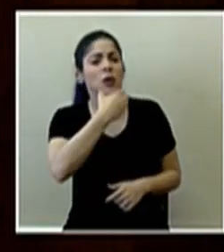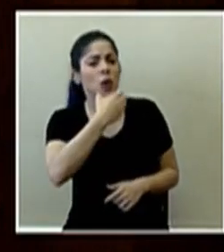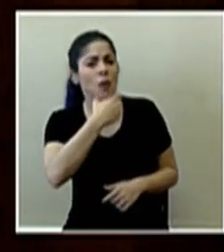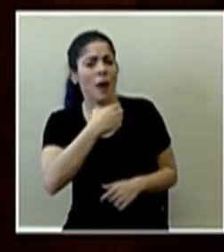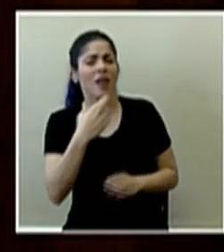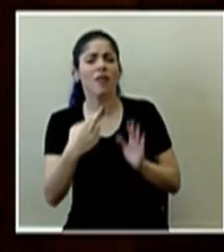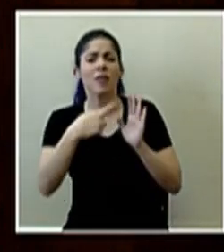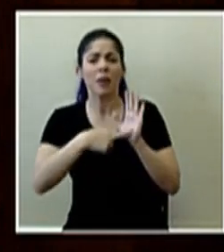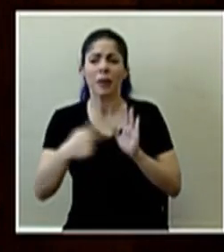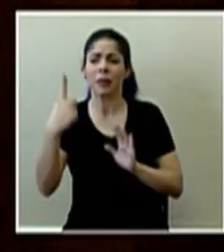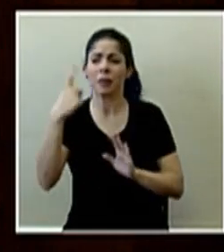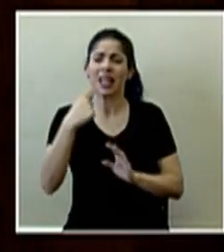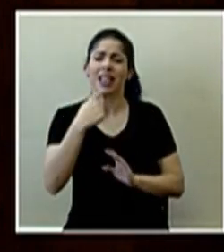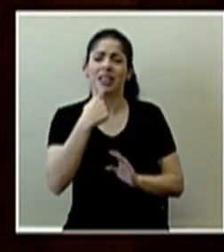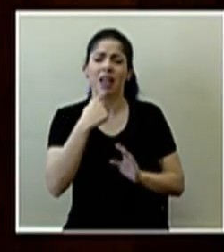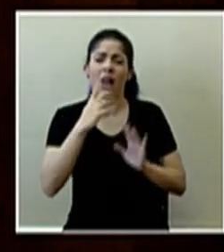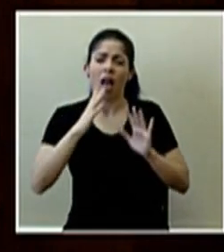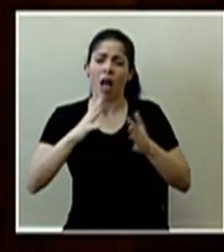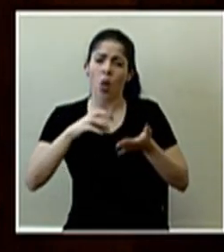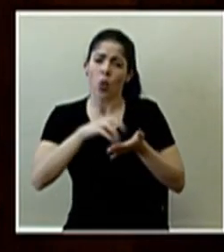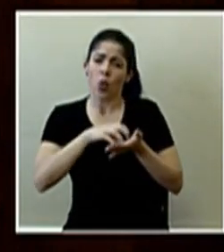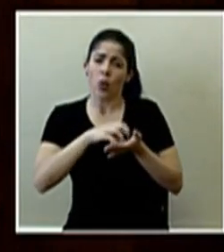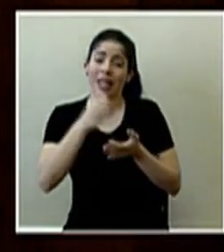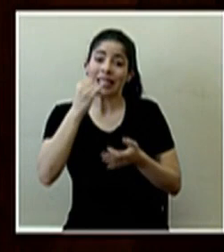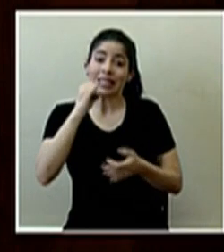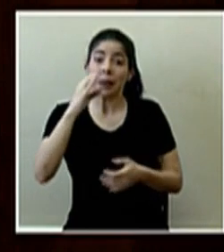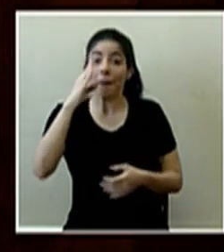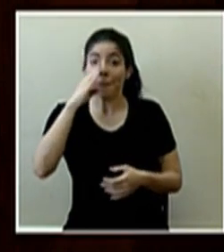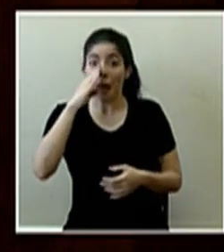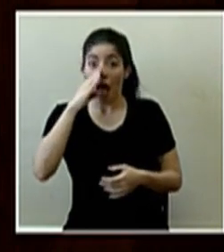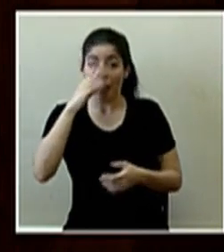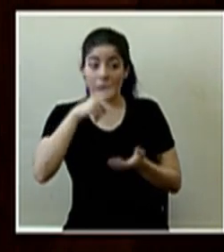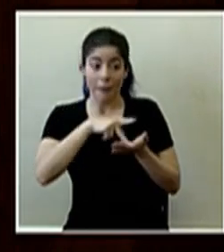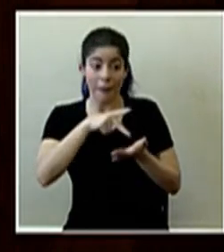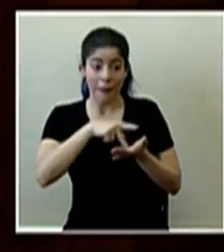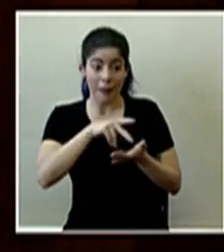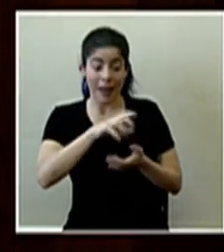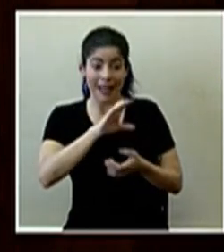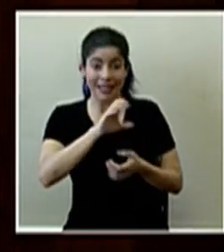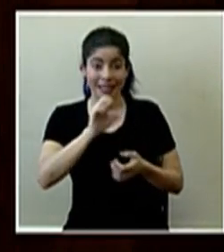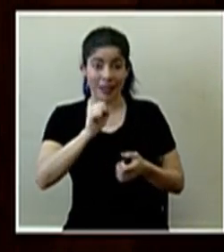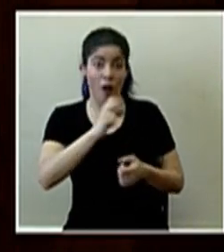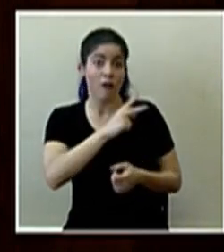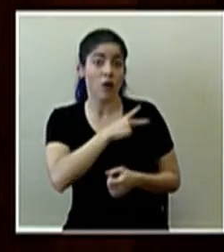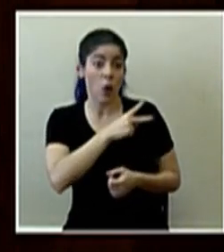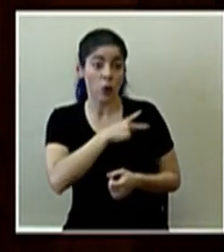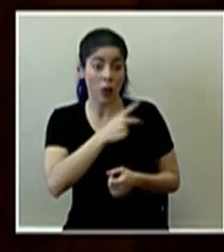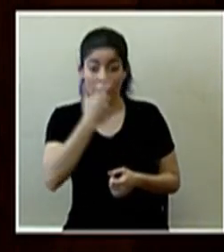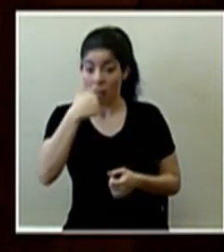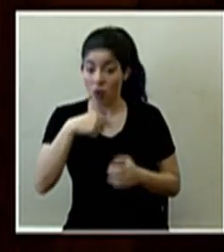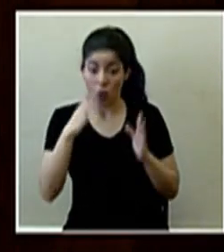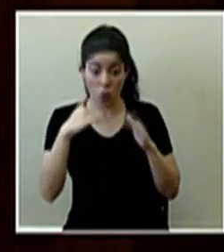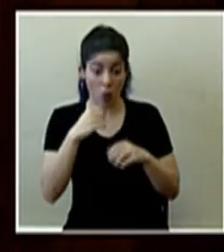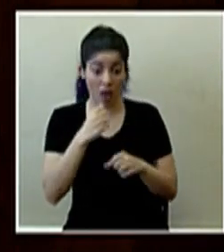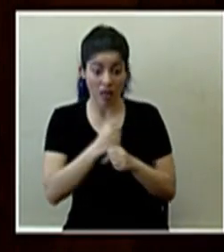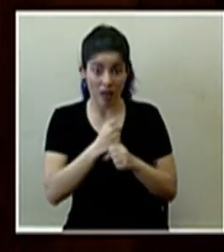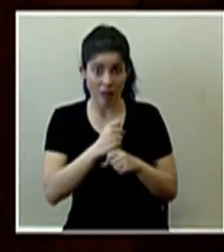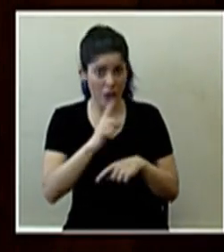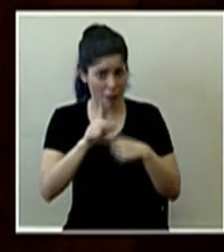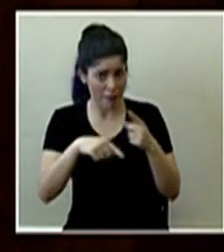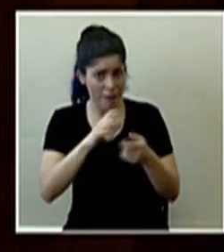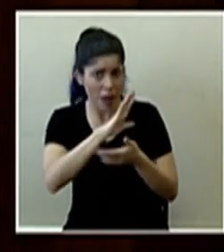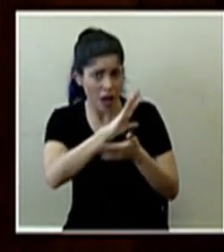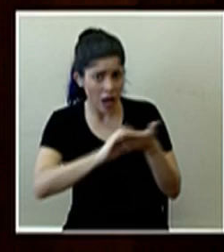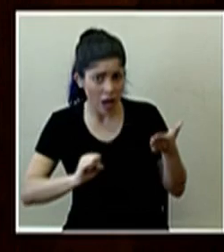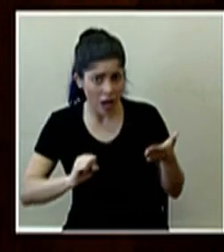nos reiteran que les quedó duda si las madres que pagan seguro voluntario que no tienen trabajo, se les rebajará